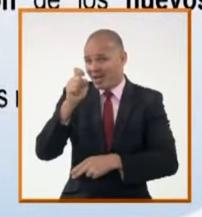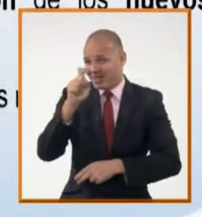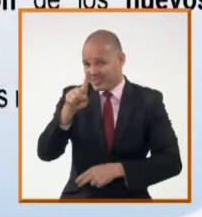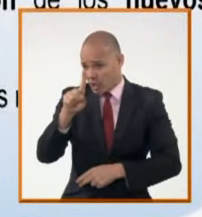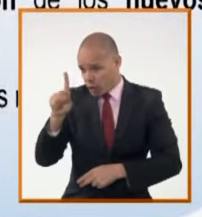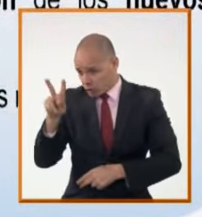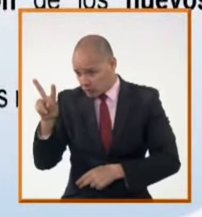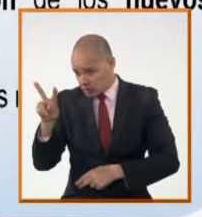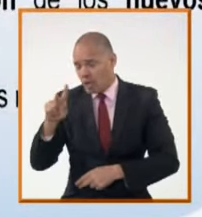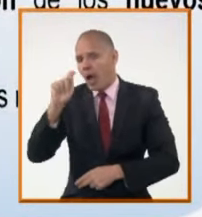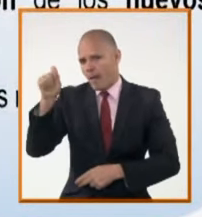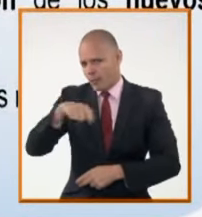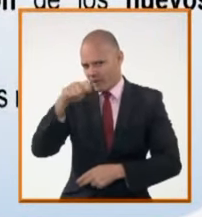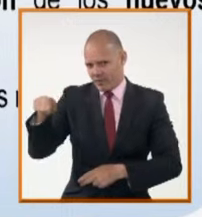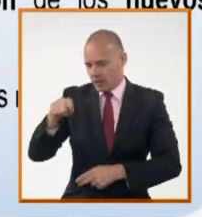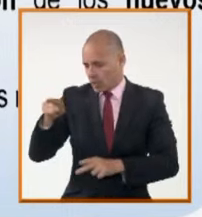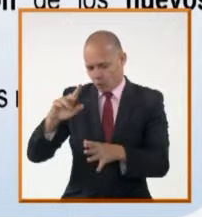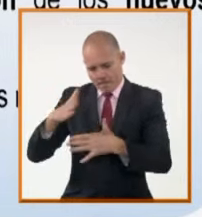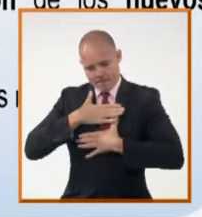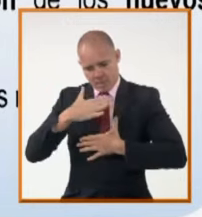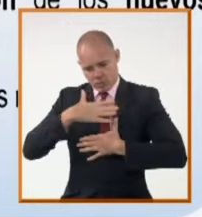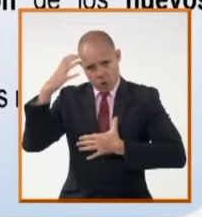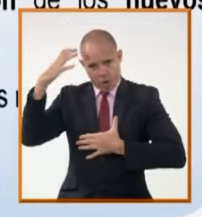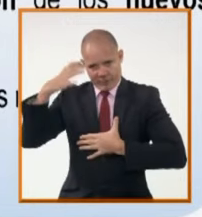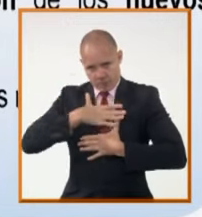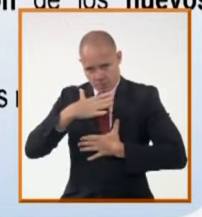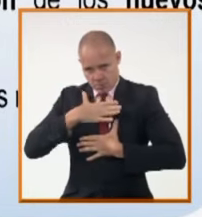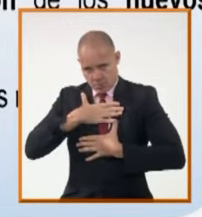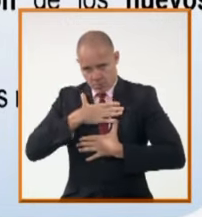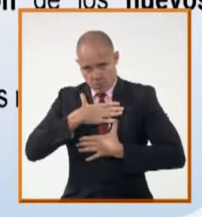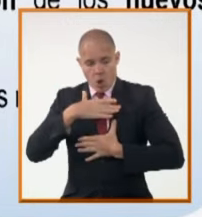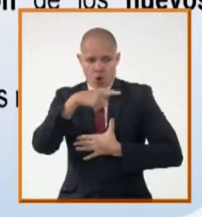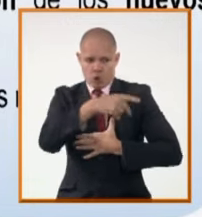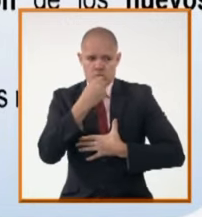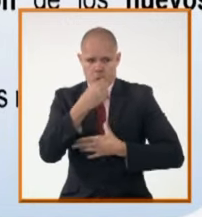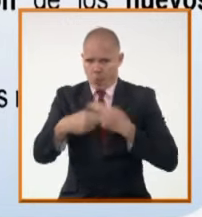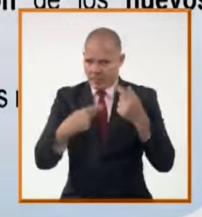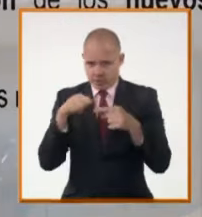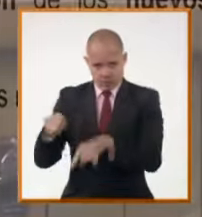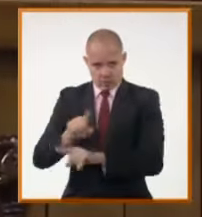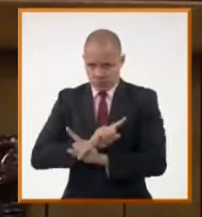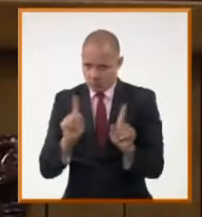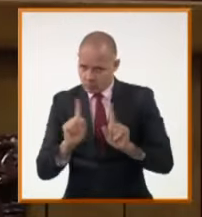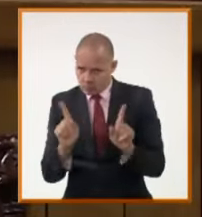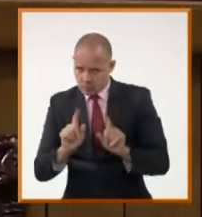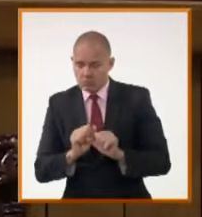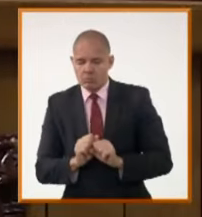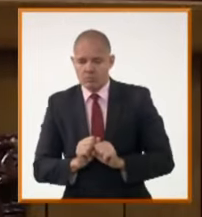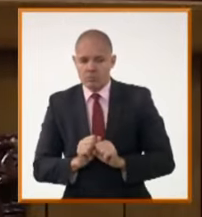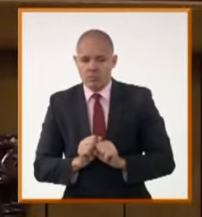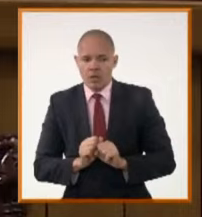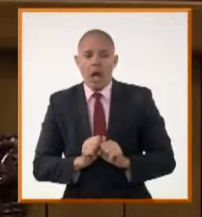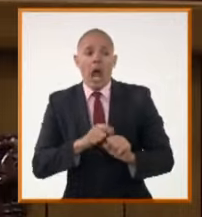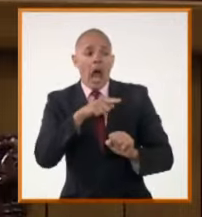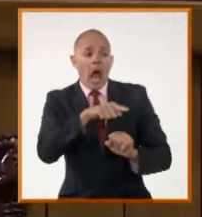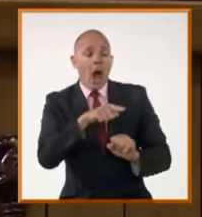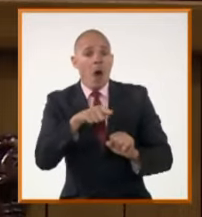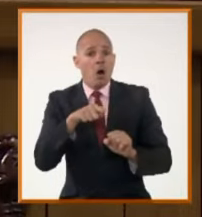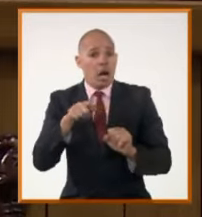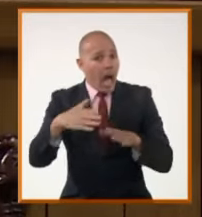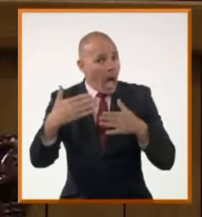para incrementar muchas más. Se incrementan algunas, pero varias de las que estaban prohibidas en la lista actual se